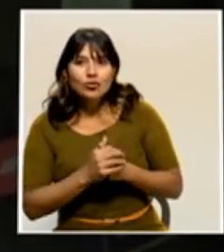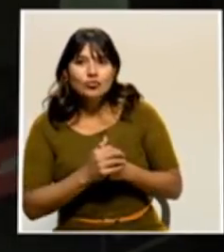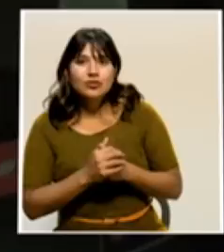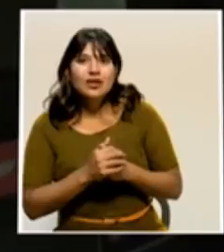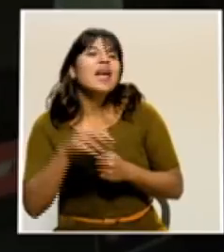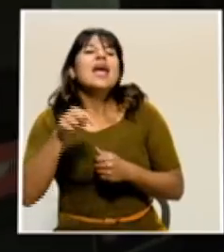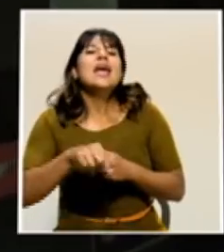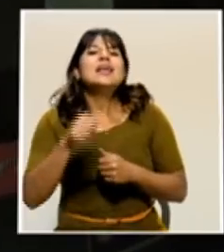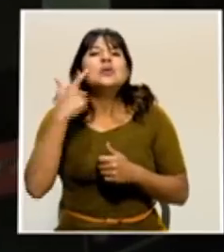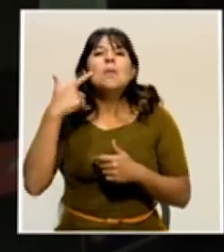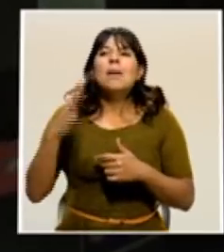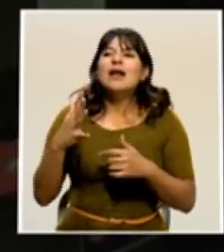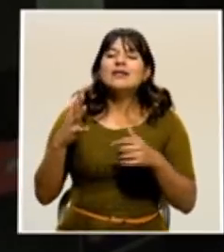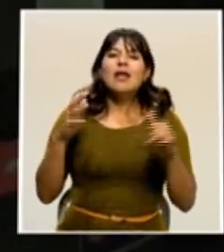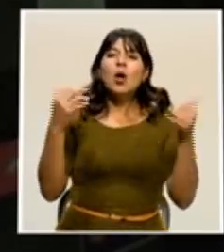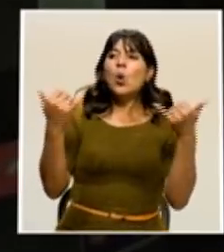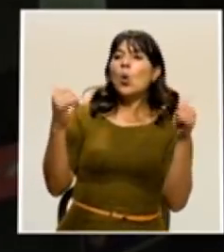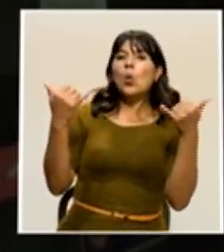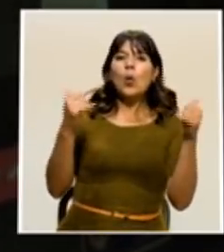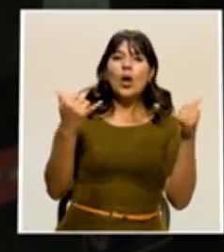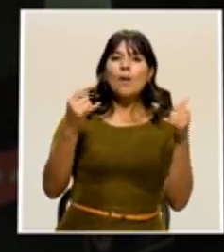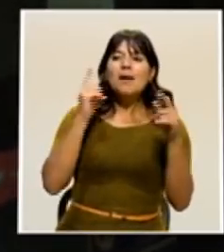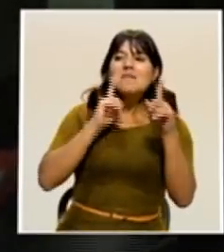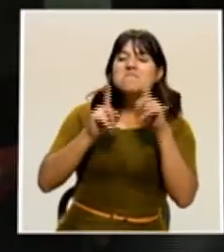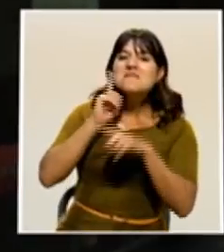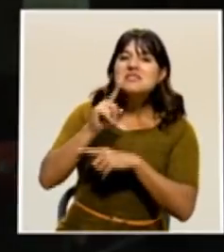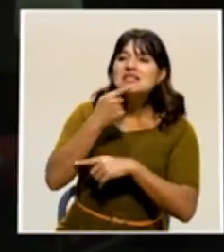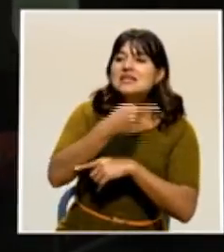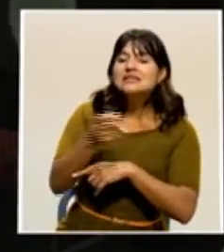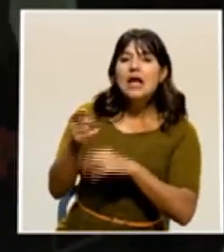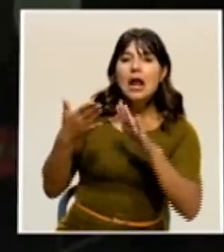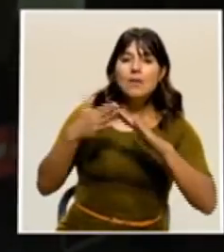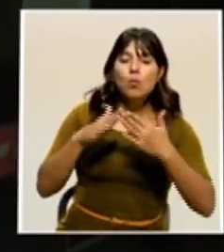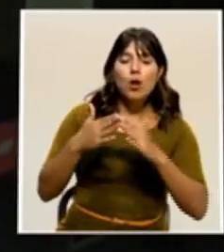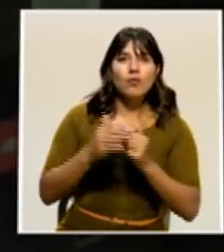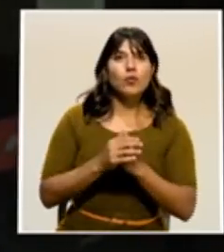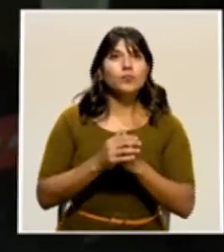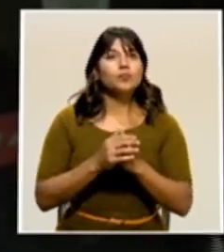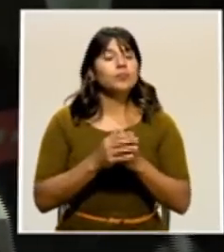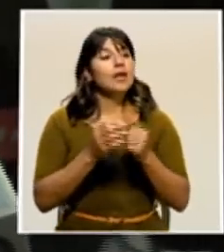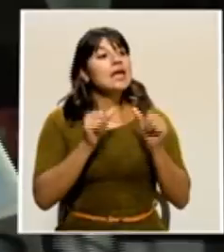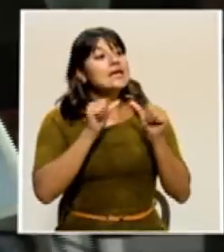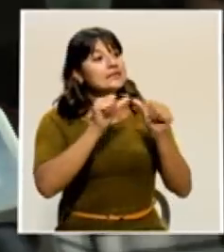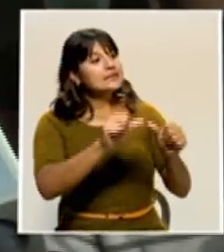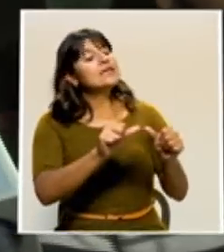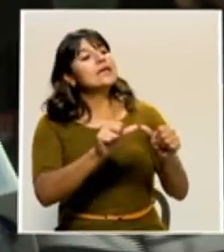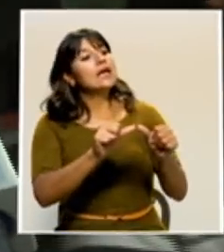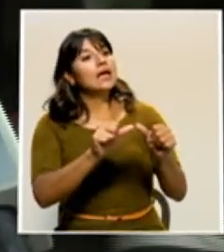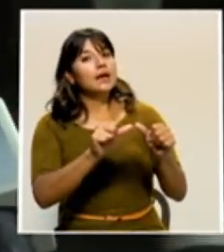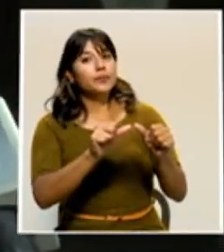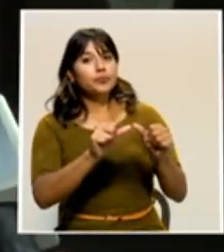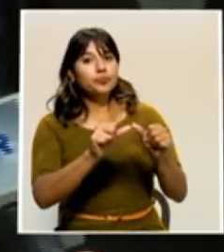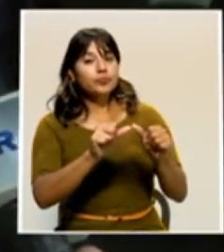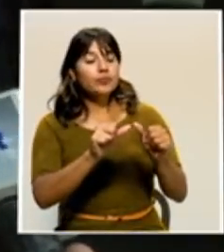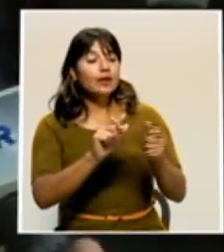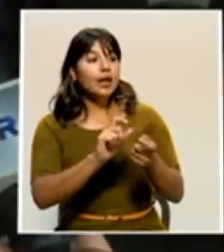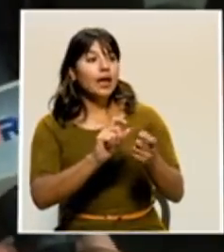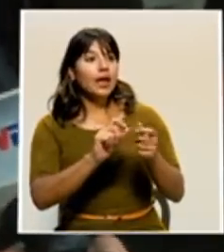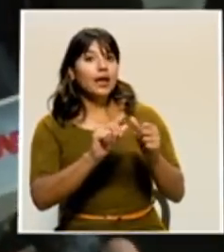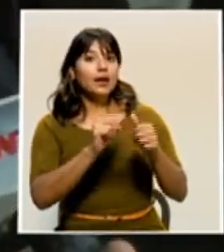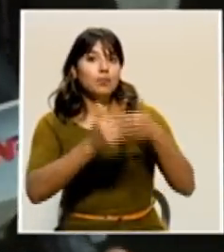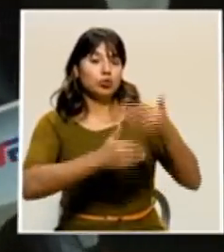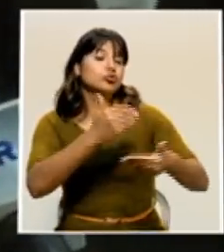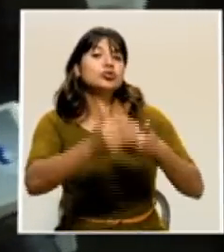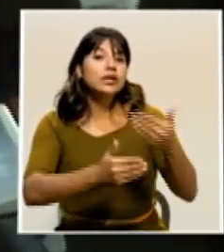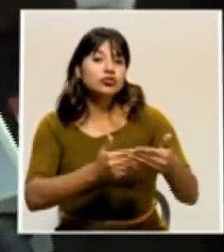circo para engañar al pueblo. Don Carlos, continúa la investigación en este caso, cambian las medidas cautelares y según la información